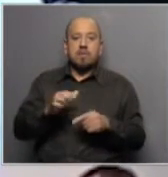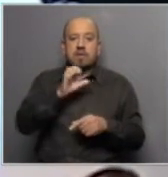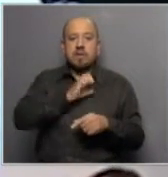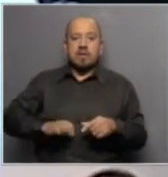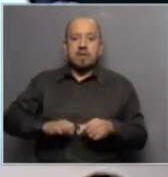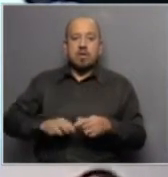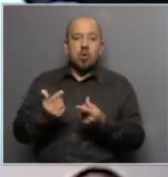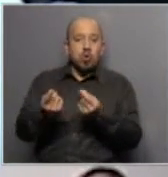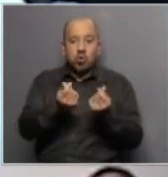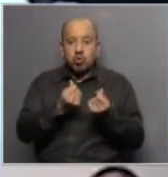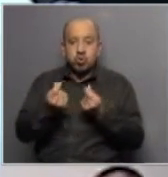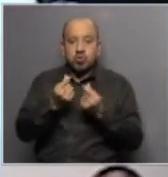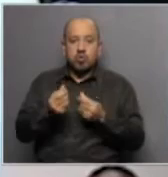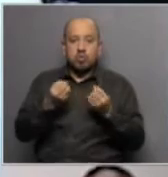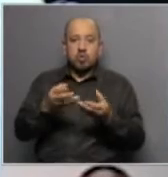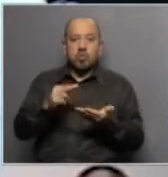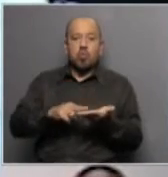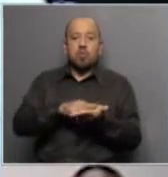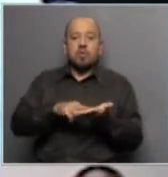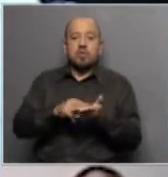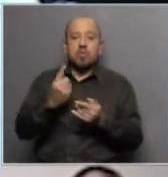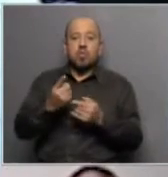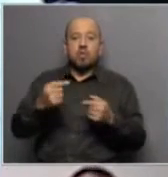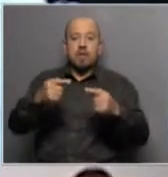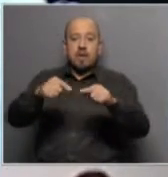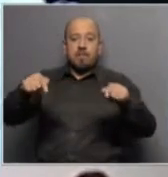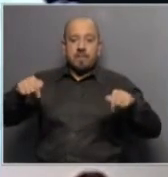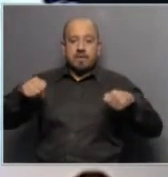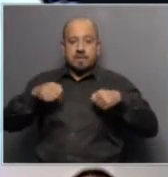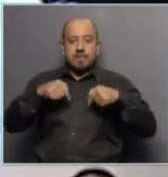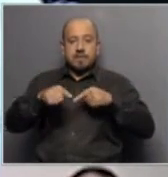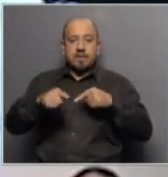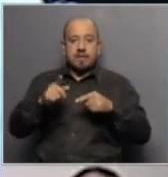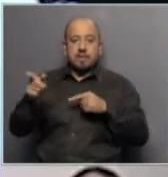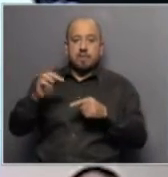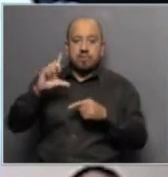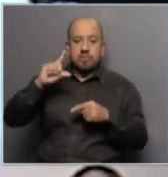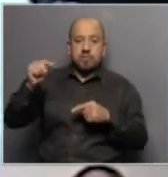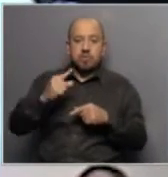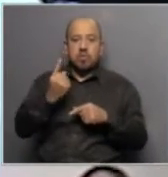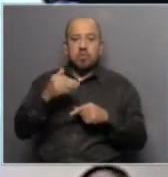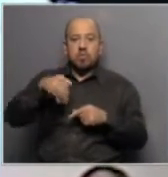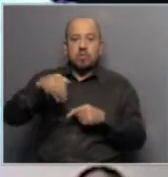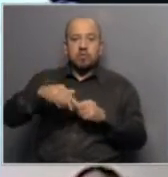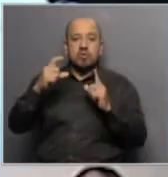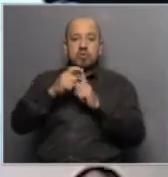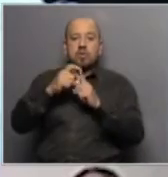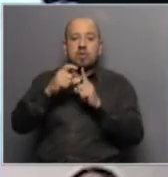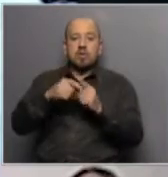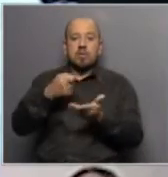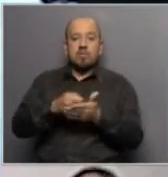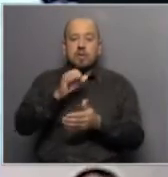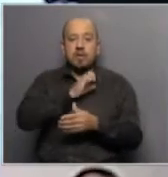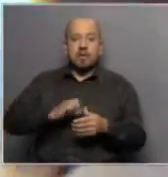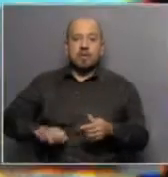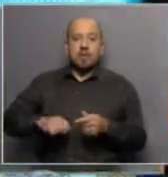costos enormes porque urbanizar una manzana nomás en cada una de las periferias sale $1.000.000 más o menos que paga el Estado, que es plata que